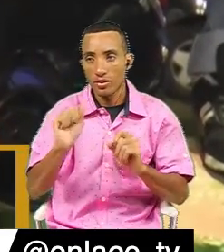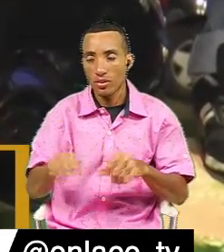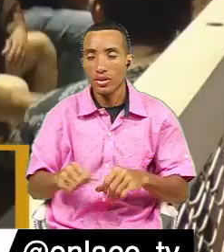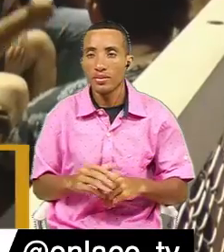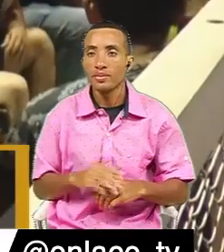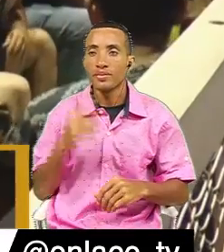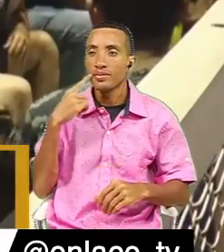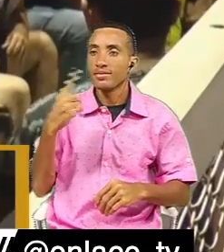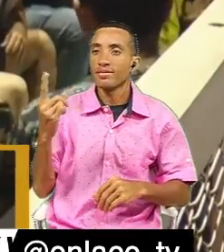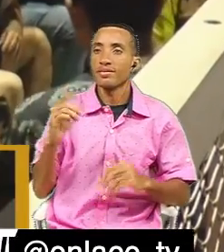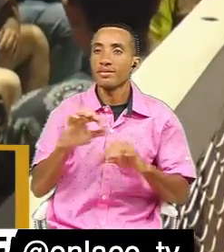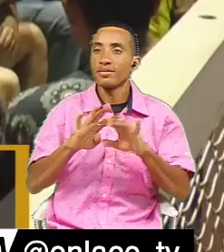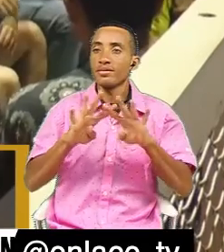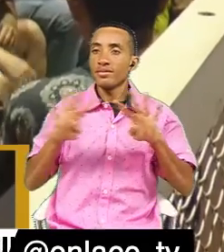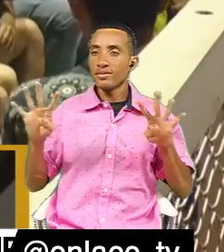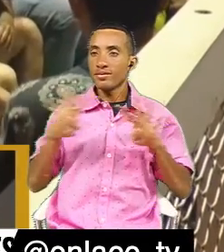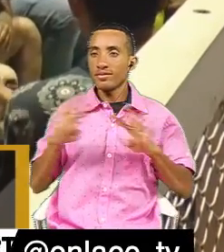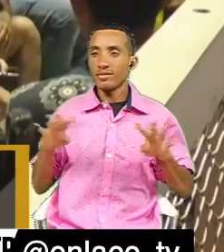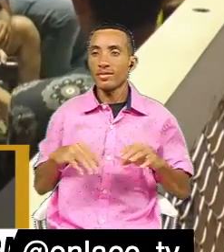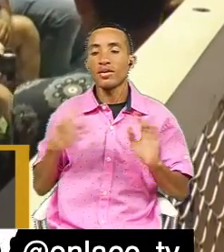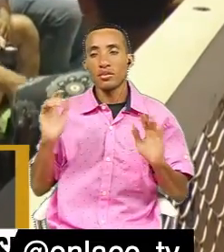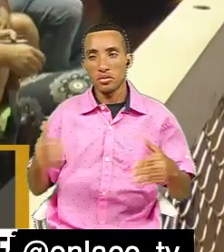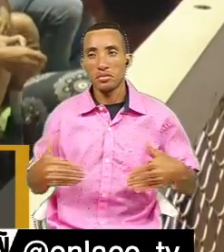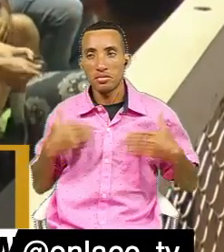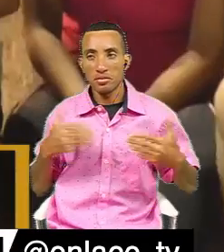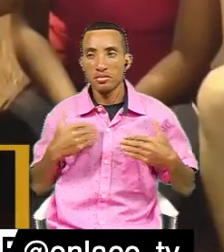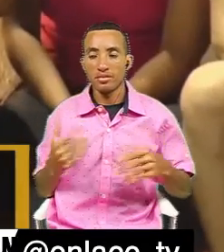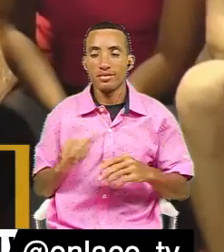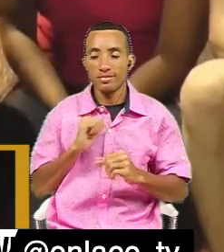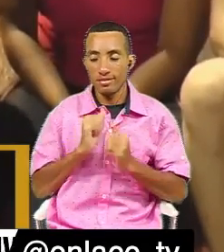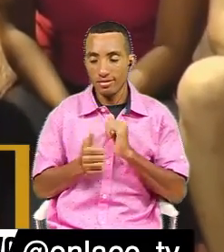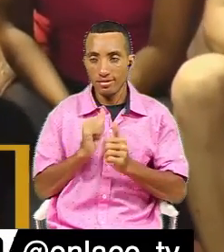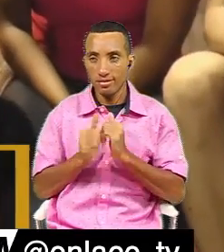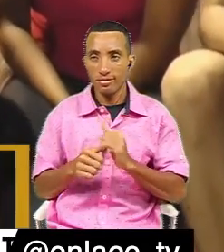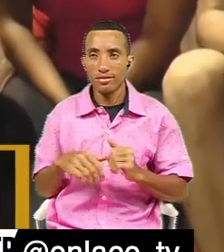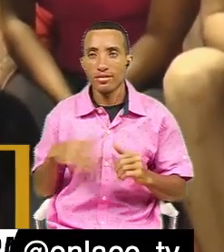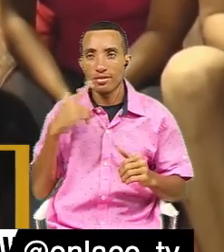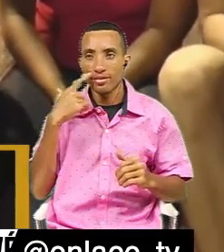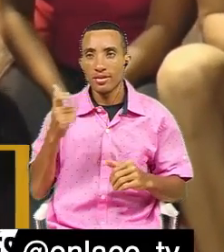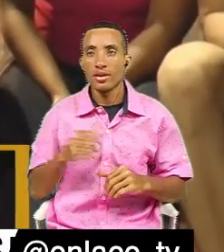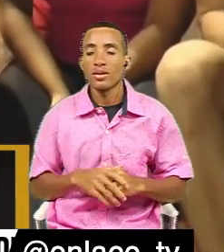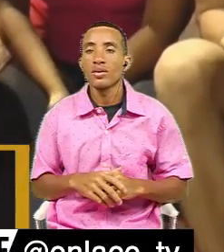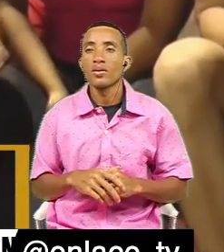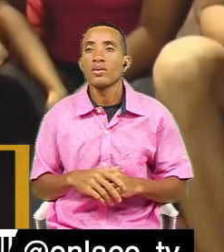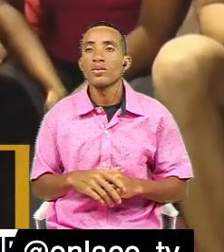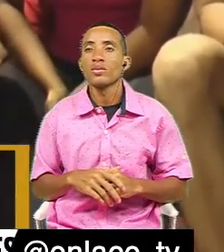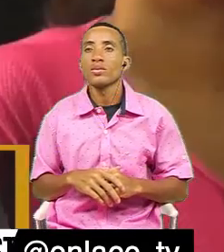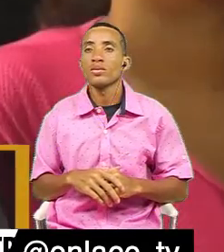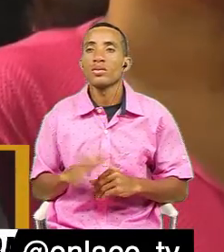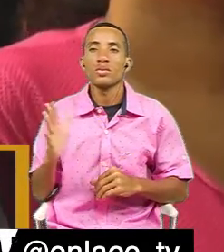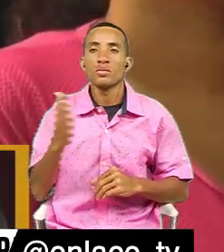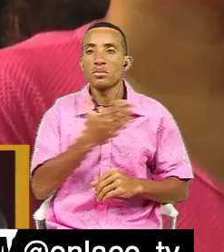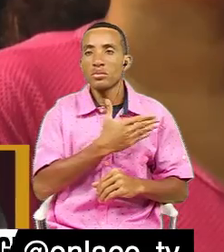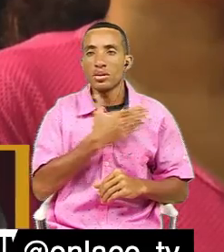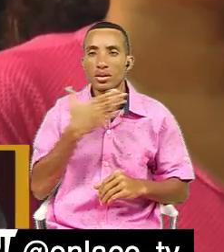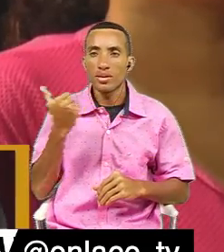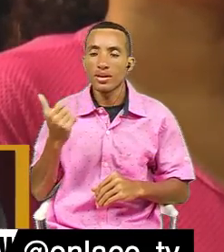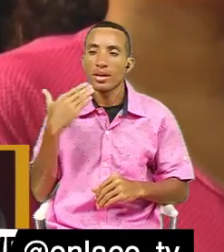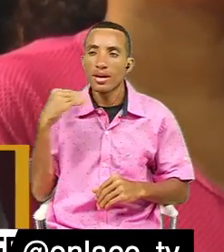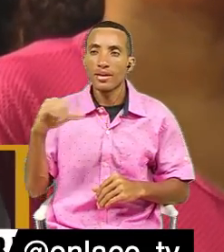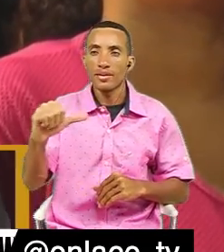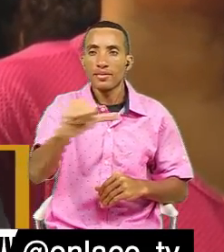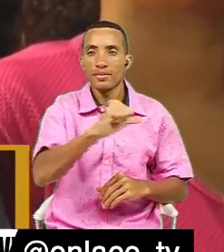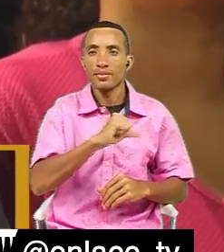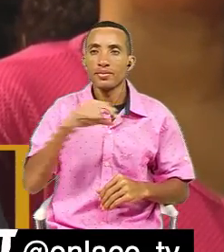la mayoría de gente viene a divertirse con este deporte que es muy muy divertido. Muy buenos son los mejores equipos femeninos de Barrancabermeja